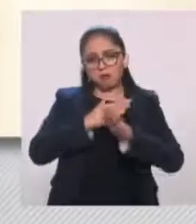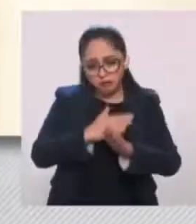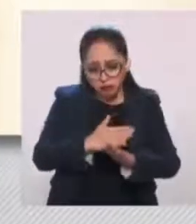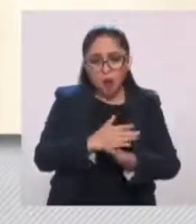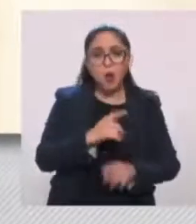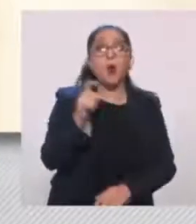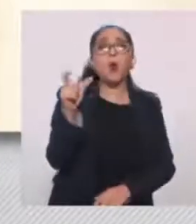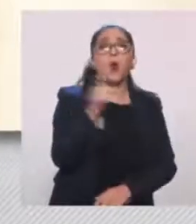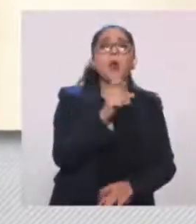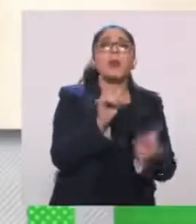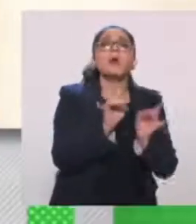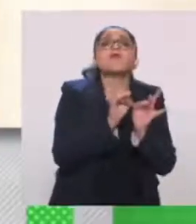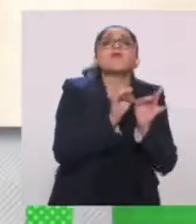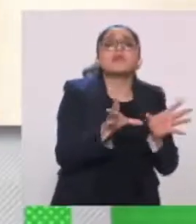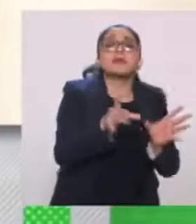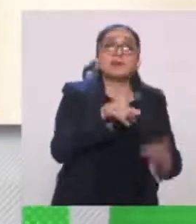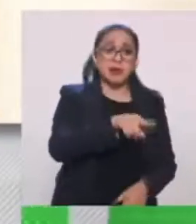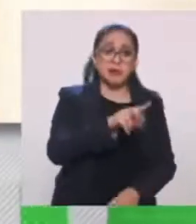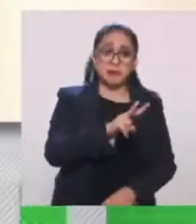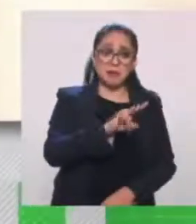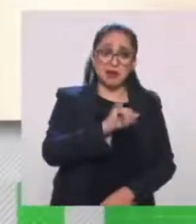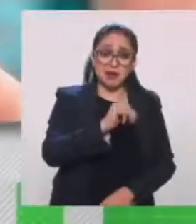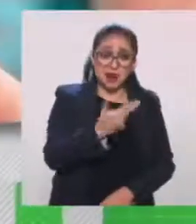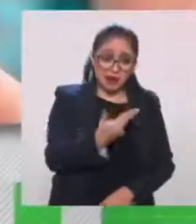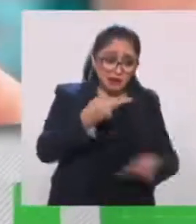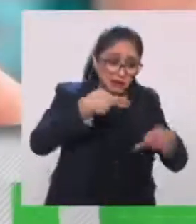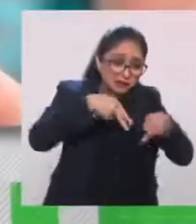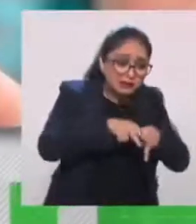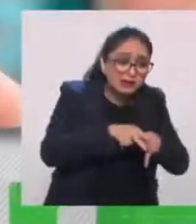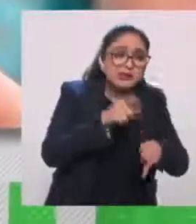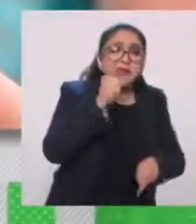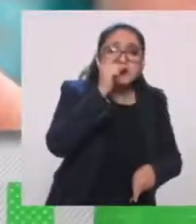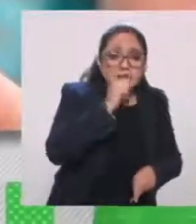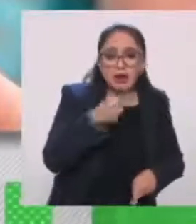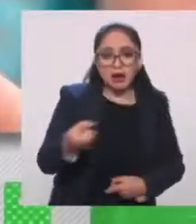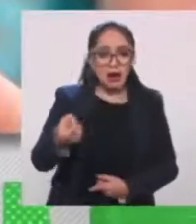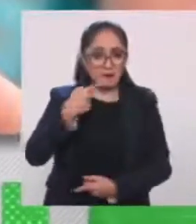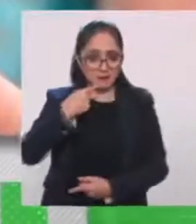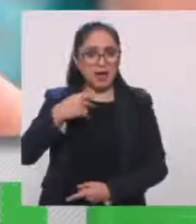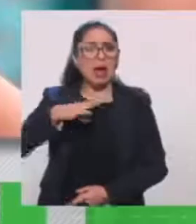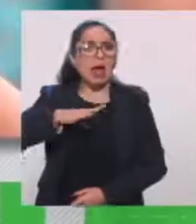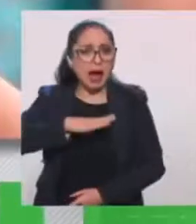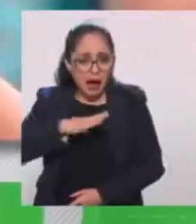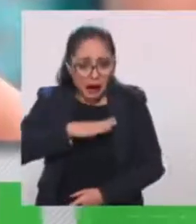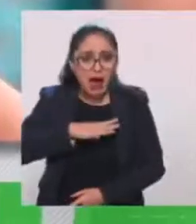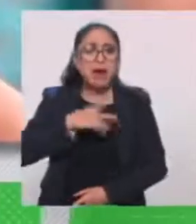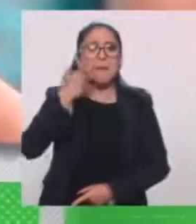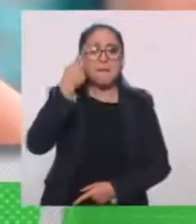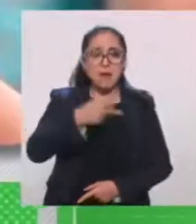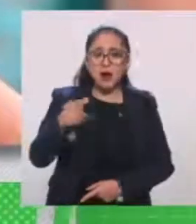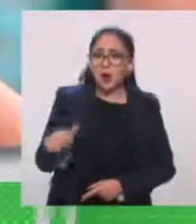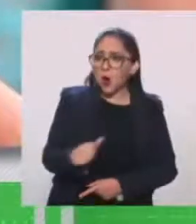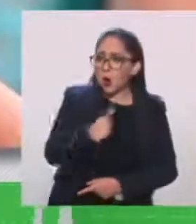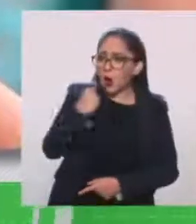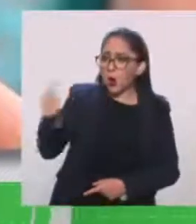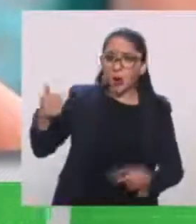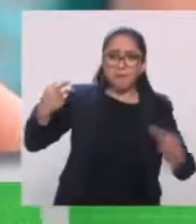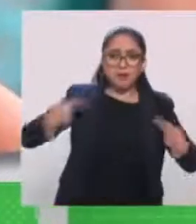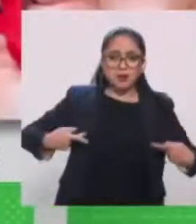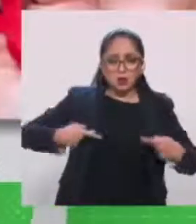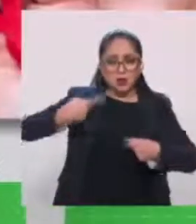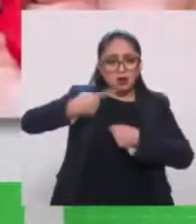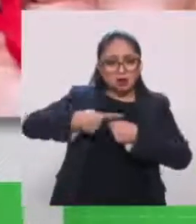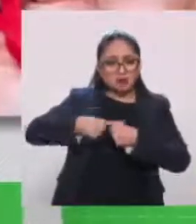post-exposición. Y tenemos también ya un tratamiento que hace que las personas puedan realizar la mayor parte de sus actividades sin sentirse